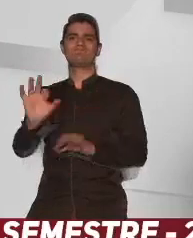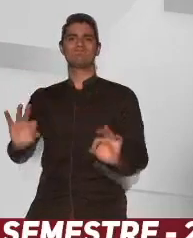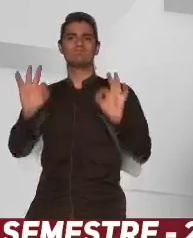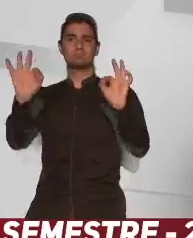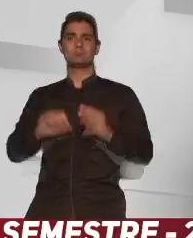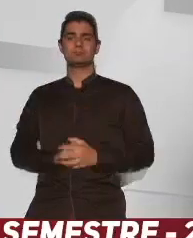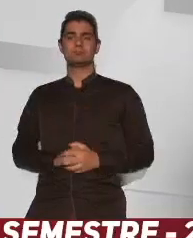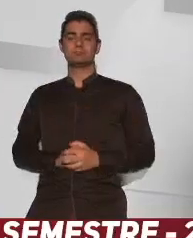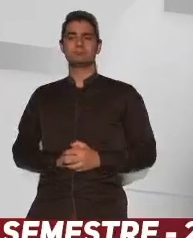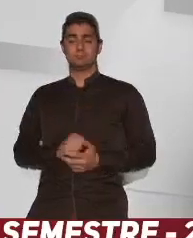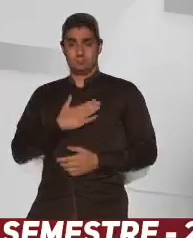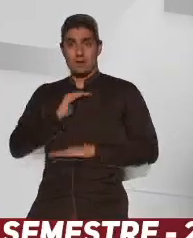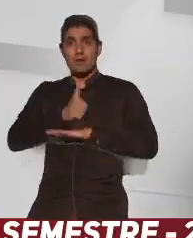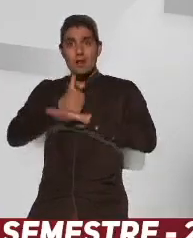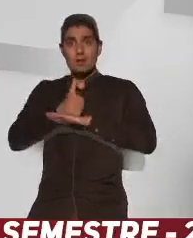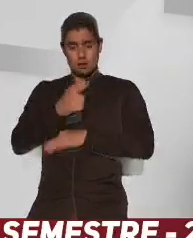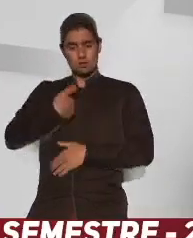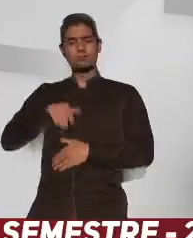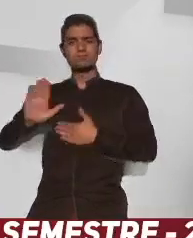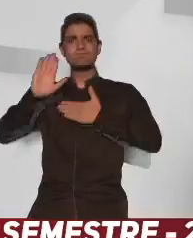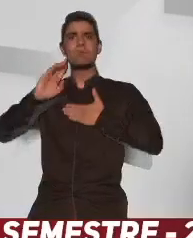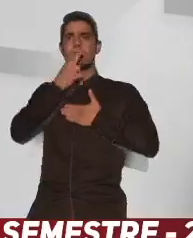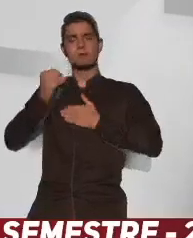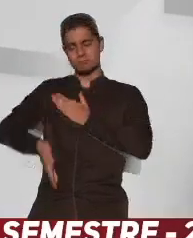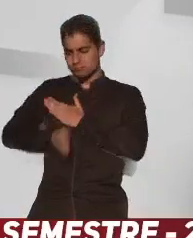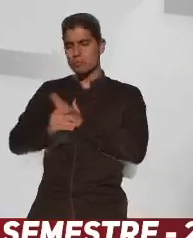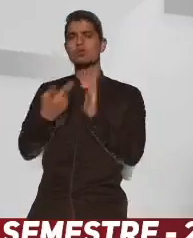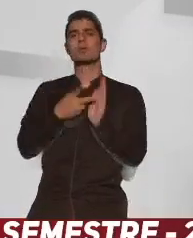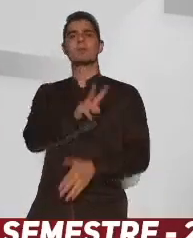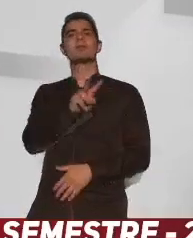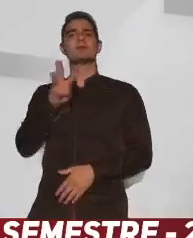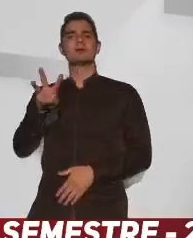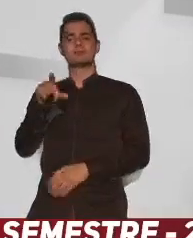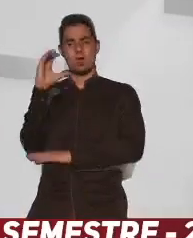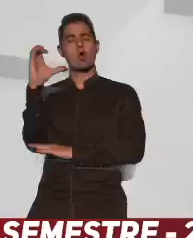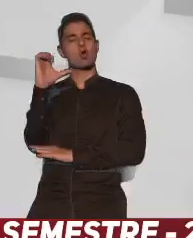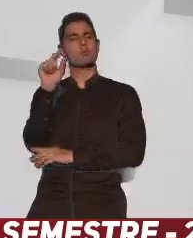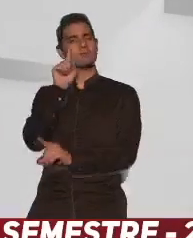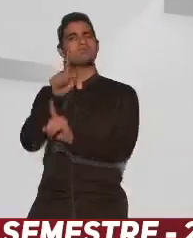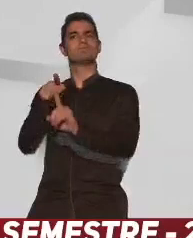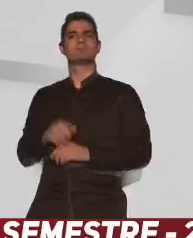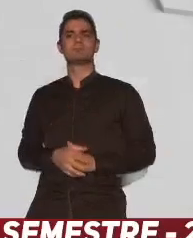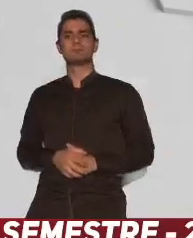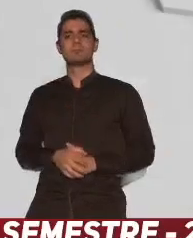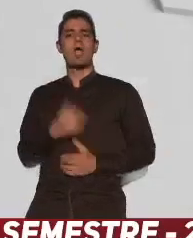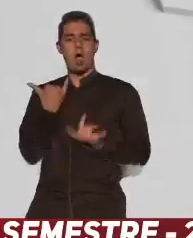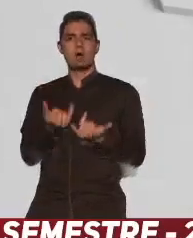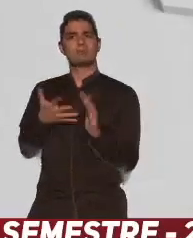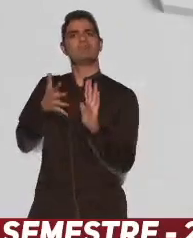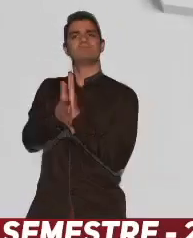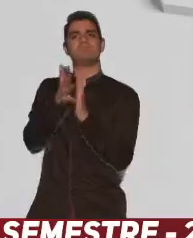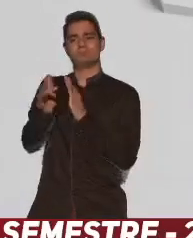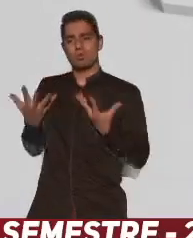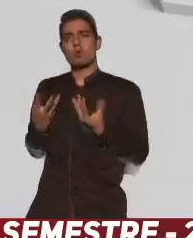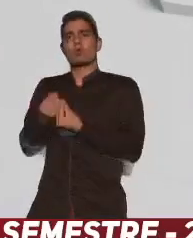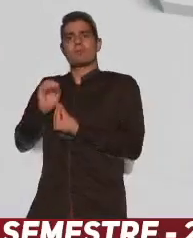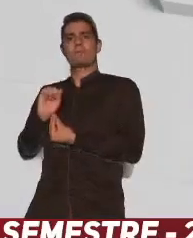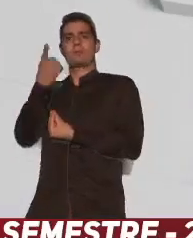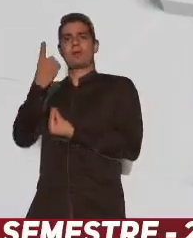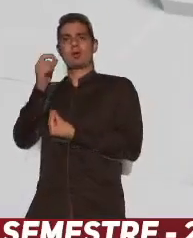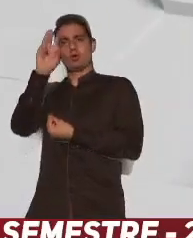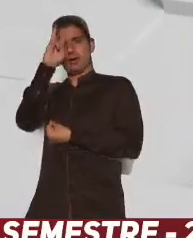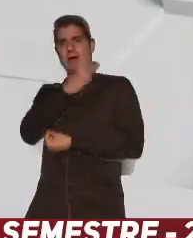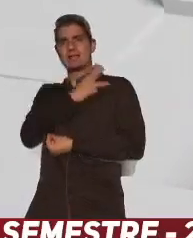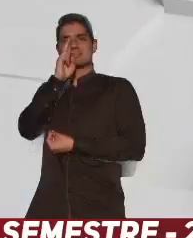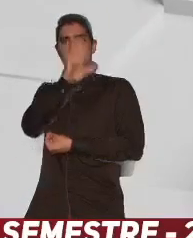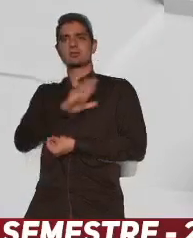compromiso continúa en el 2023 con Colombia. Este es el reporte de la Primera División del Ejército desde el Caribe